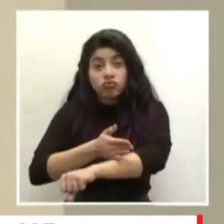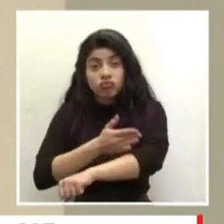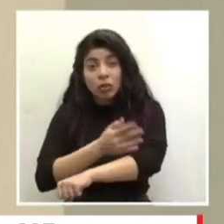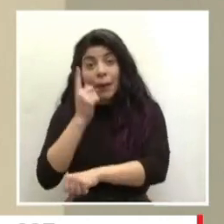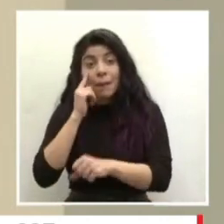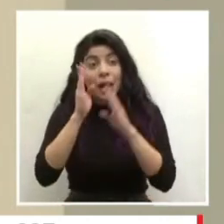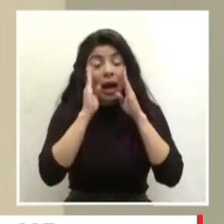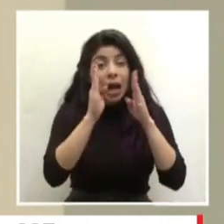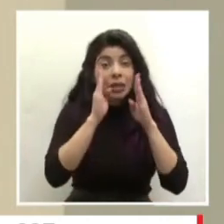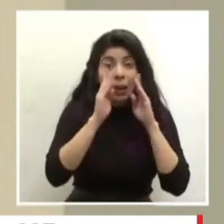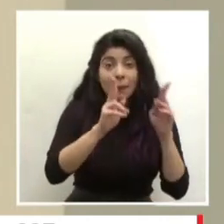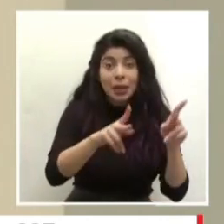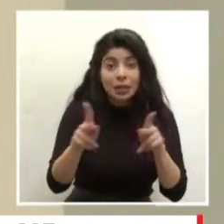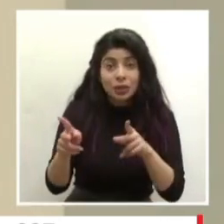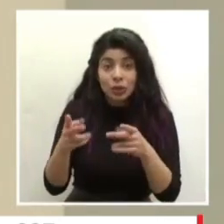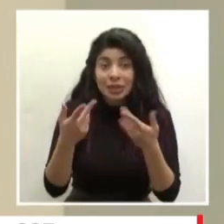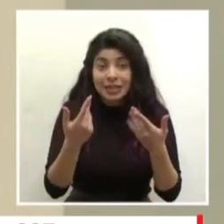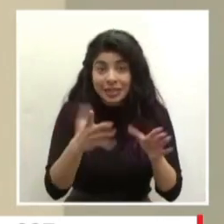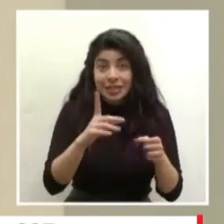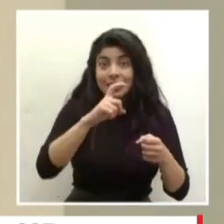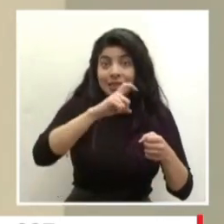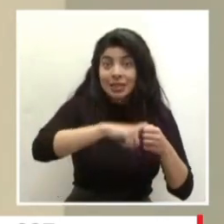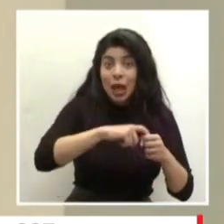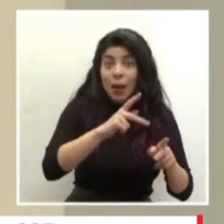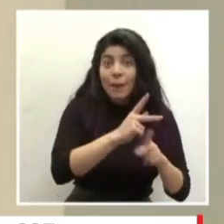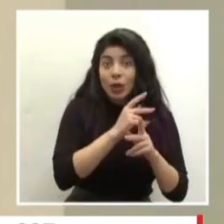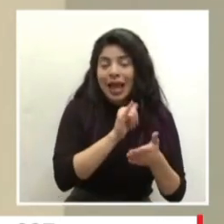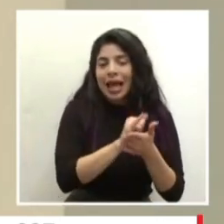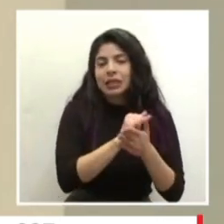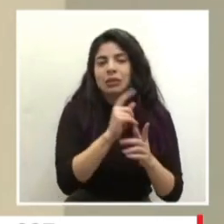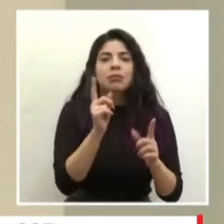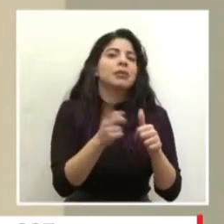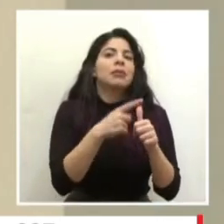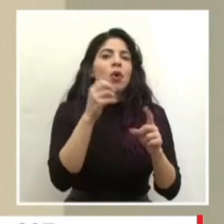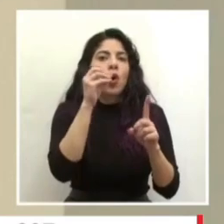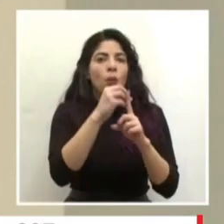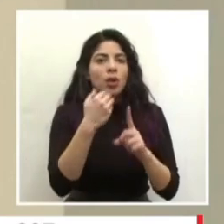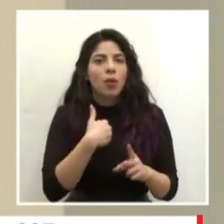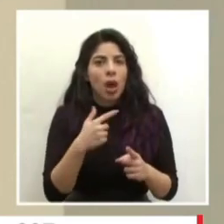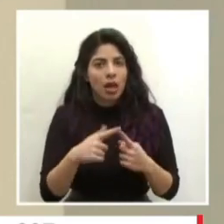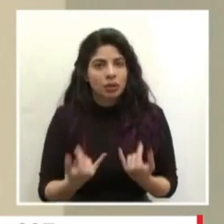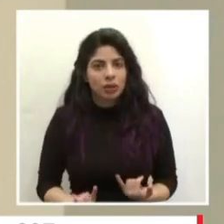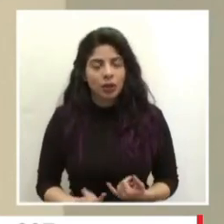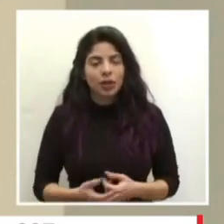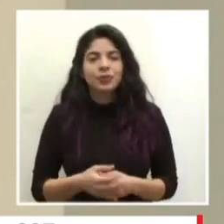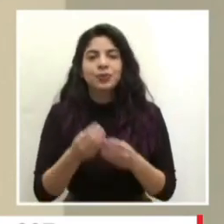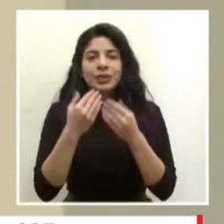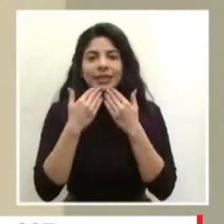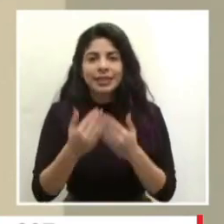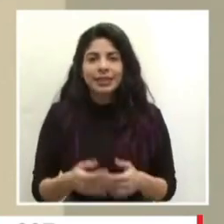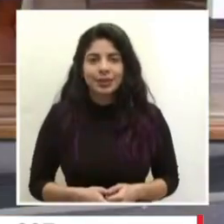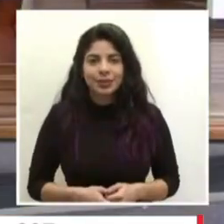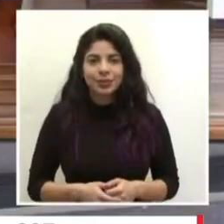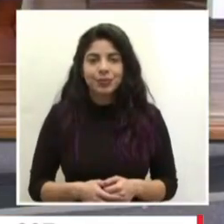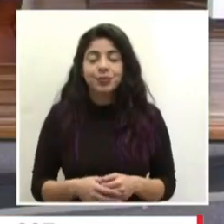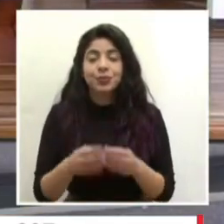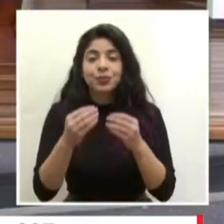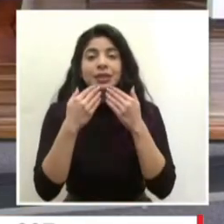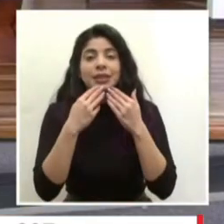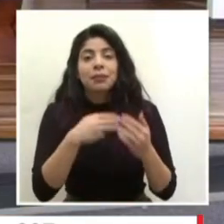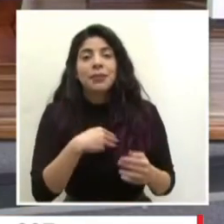la población que ya está registrada en proteger es, digamos, el objetivo primario que nos hemos previsto hasta este momento. Muchas gracias. Muchas gracias